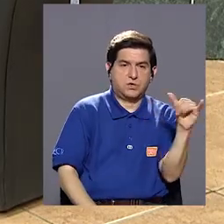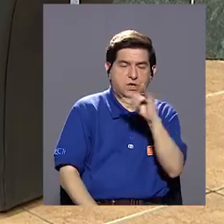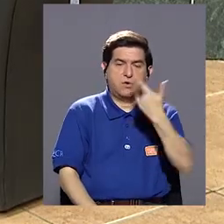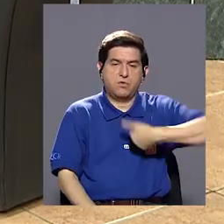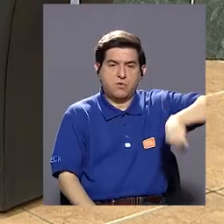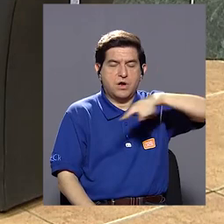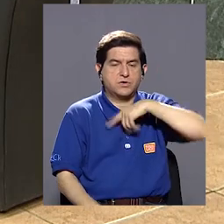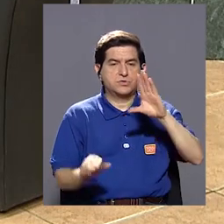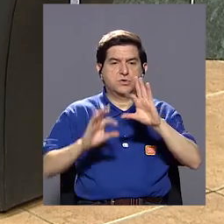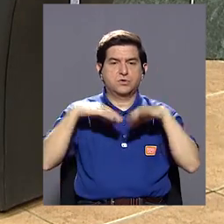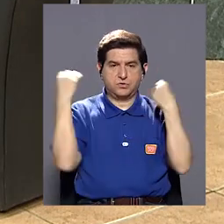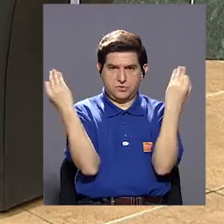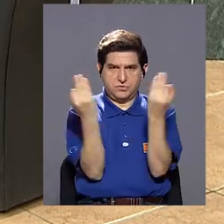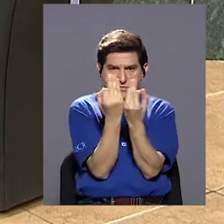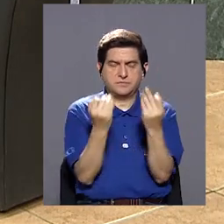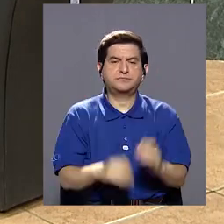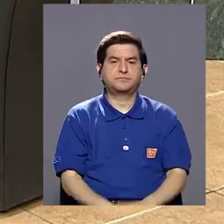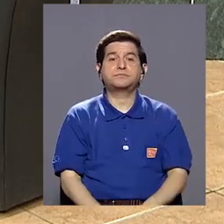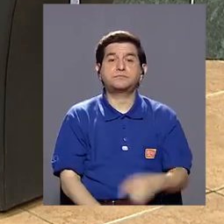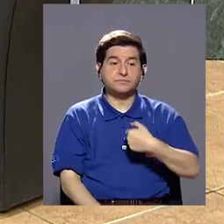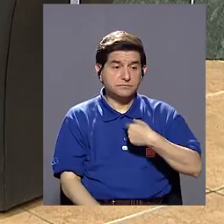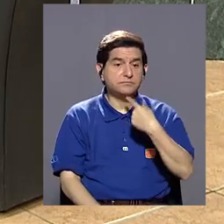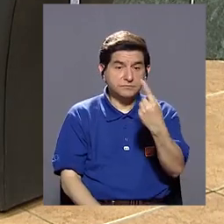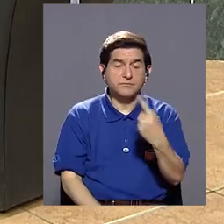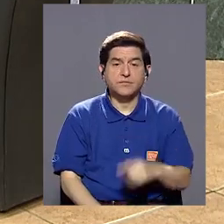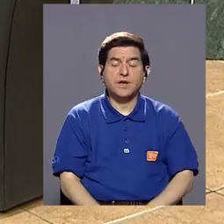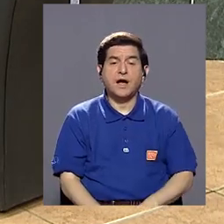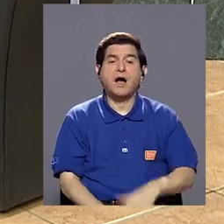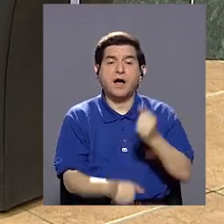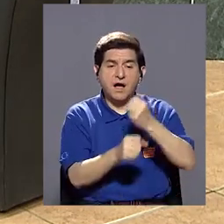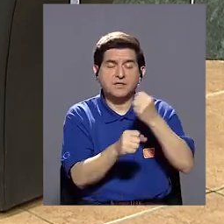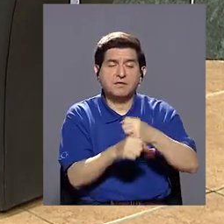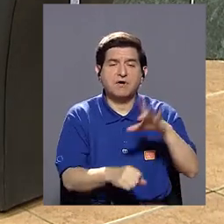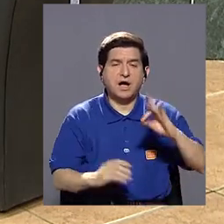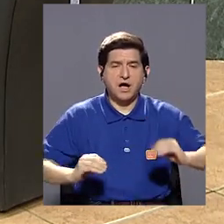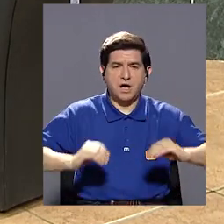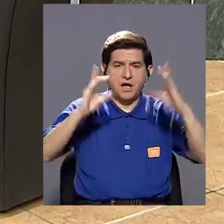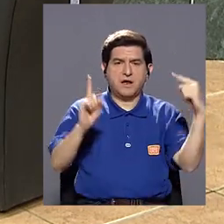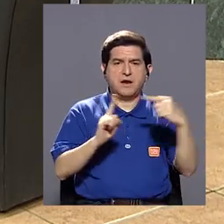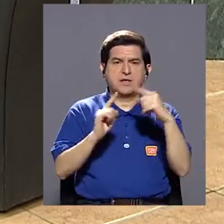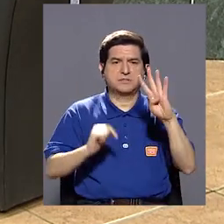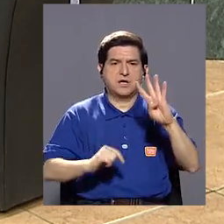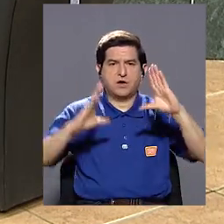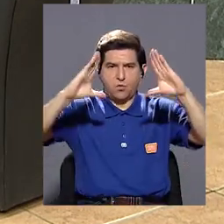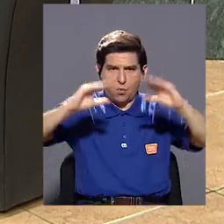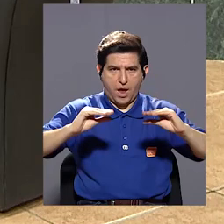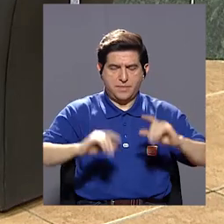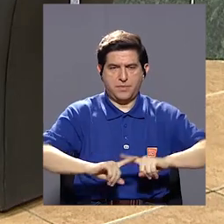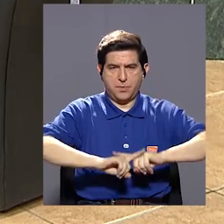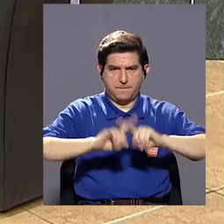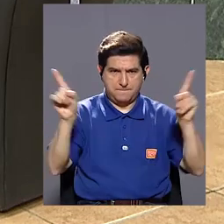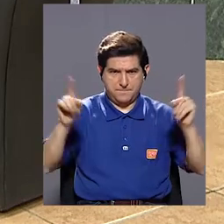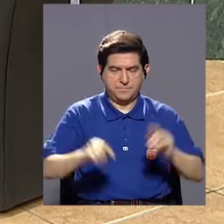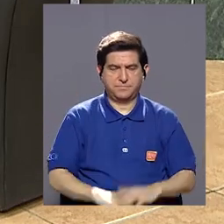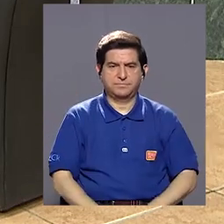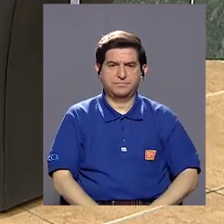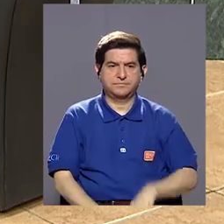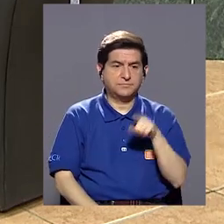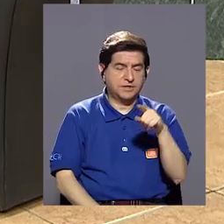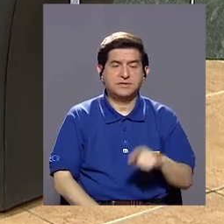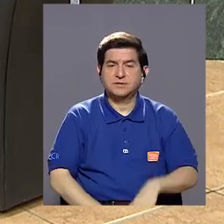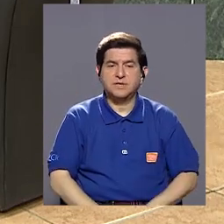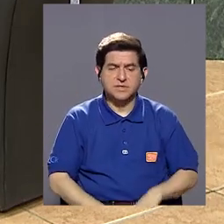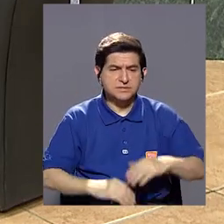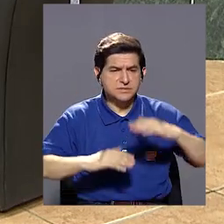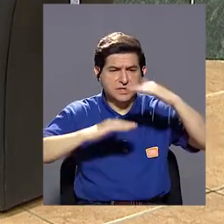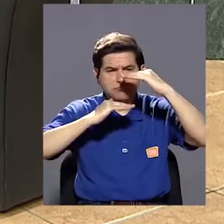también nosotros con nuestra familia. Yo voy a decir, tengo que trabajar de 8 de la mañana a 4 de la tarde, pero dentro de esa